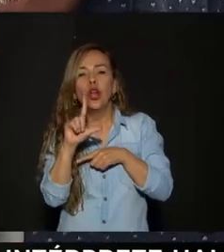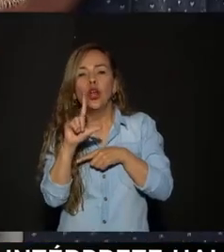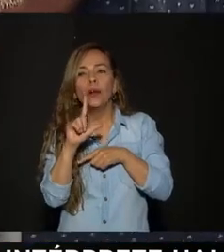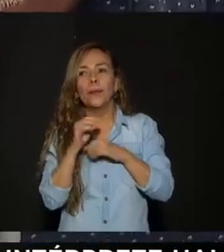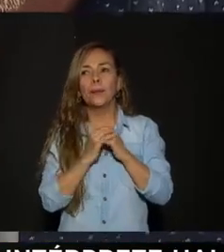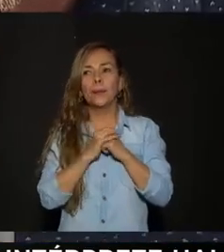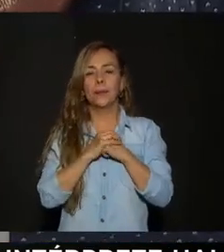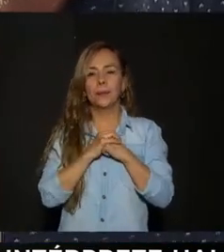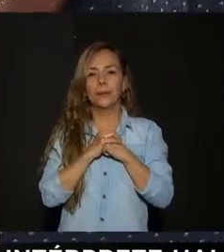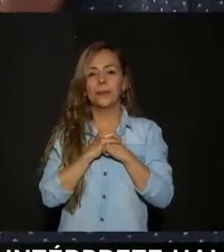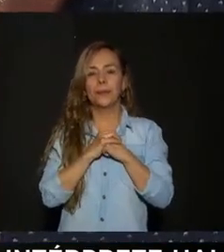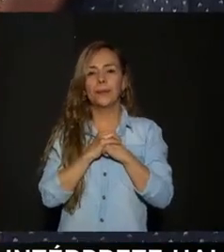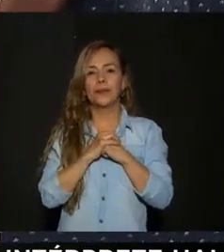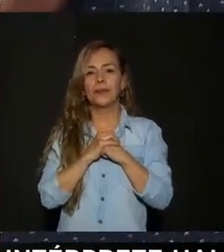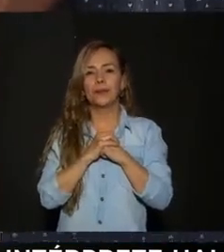juntos.